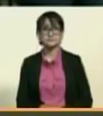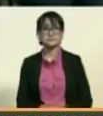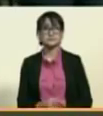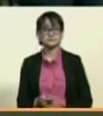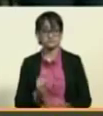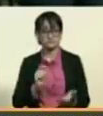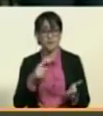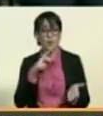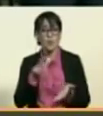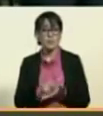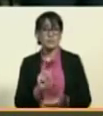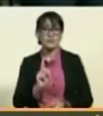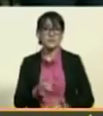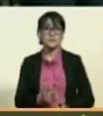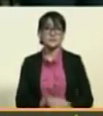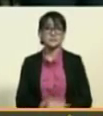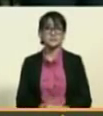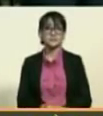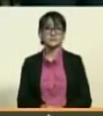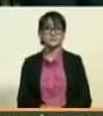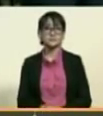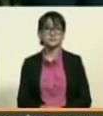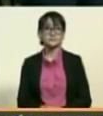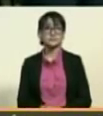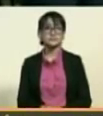cúmplase, cúmplase.